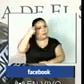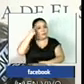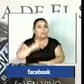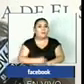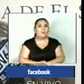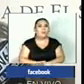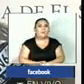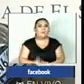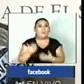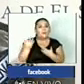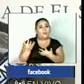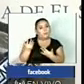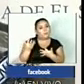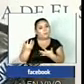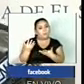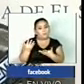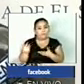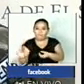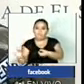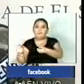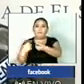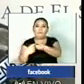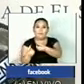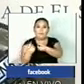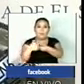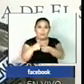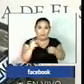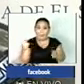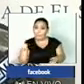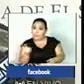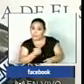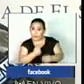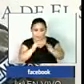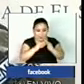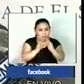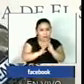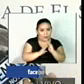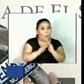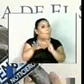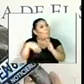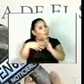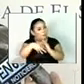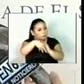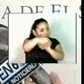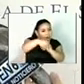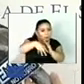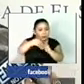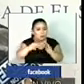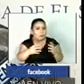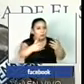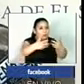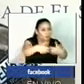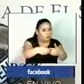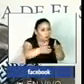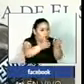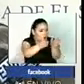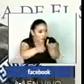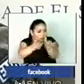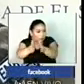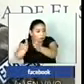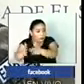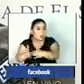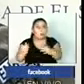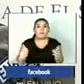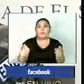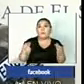esperemos que el reingreso, la reincorporación de los salvadoreños y salvadoreñas a la situación económica sea escalanada, sea ordenada